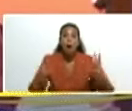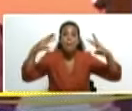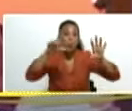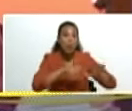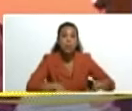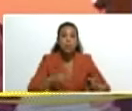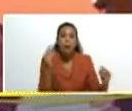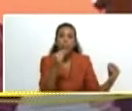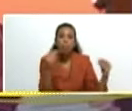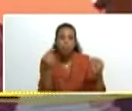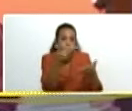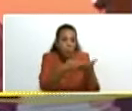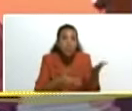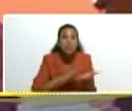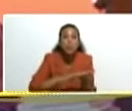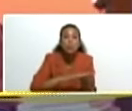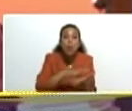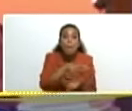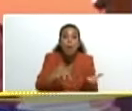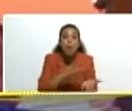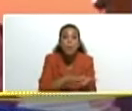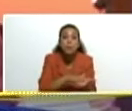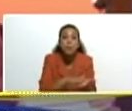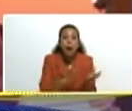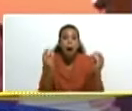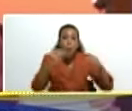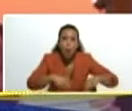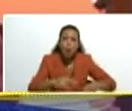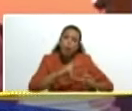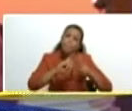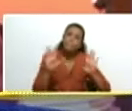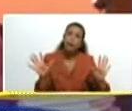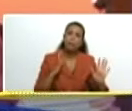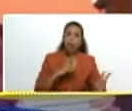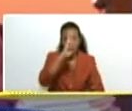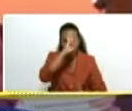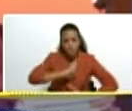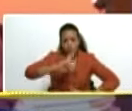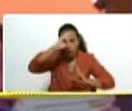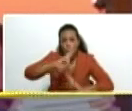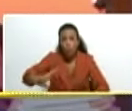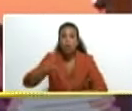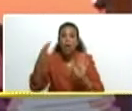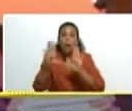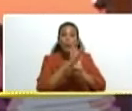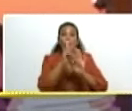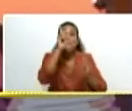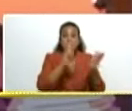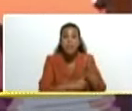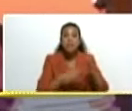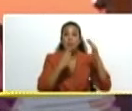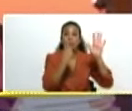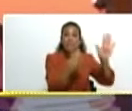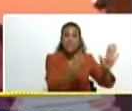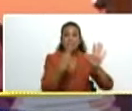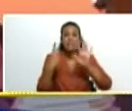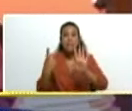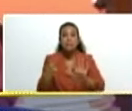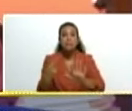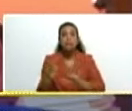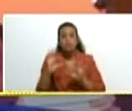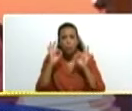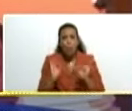Unidas, y se establezcan los acuerdos de respeto a las resoluciones de 1967